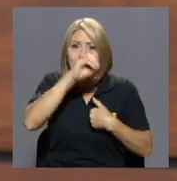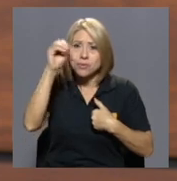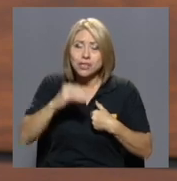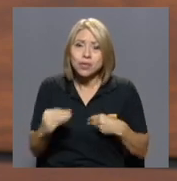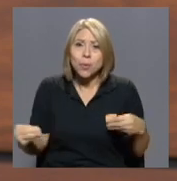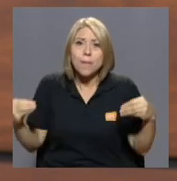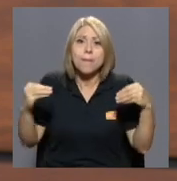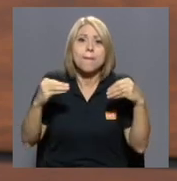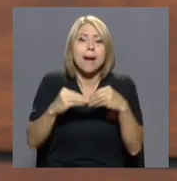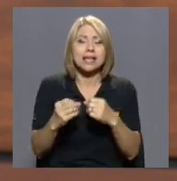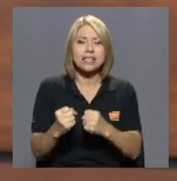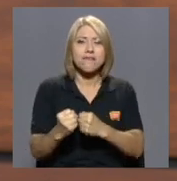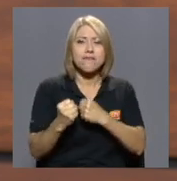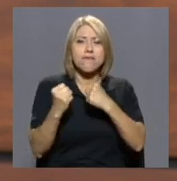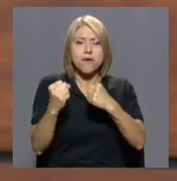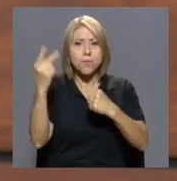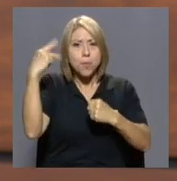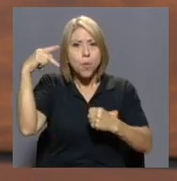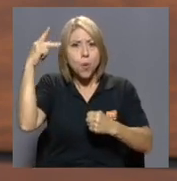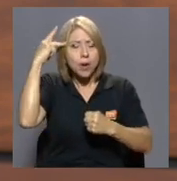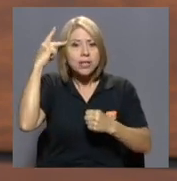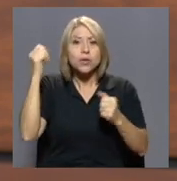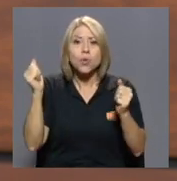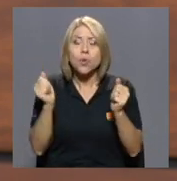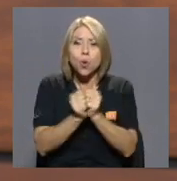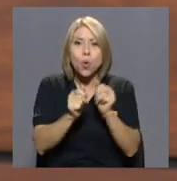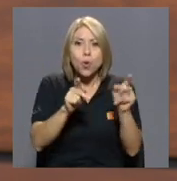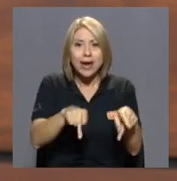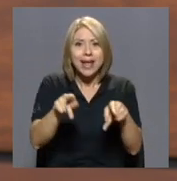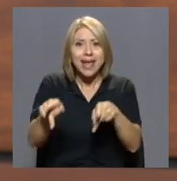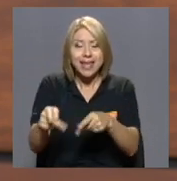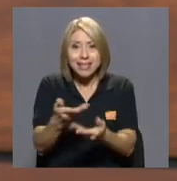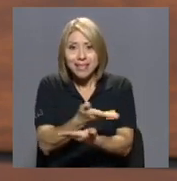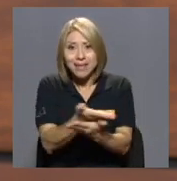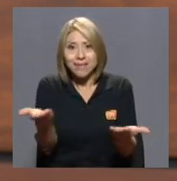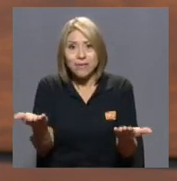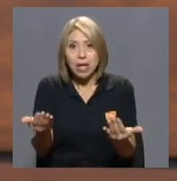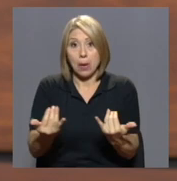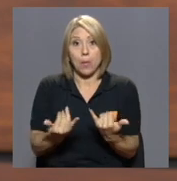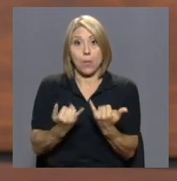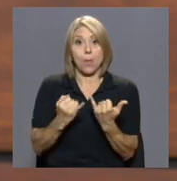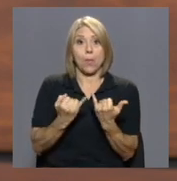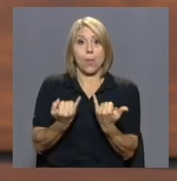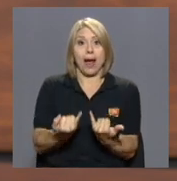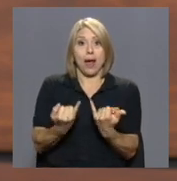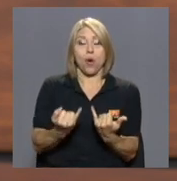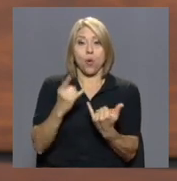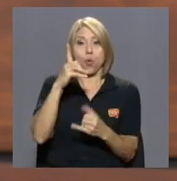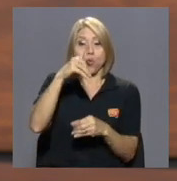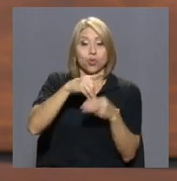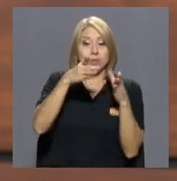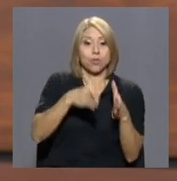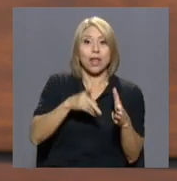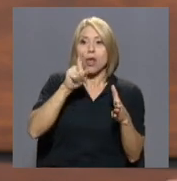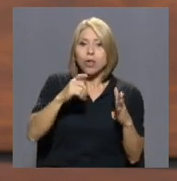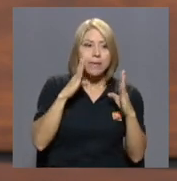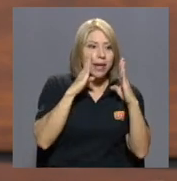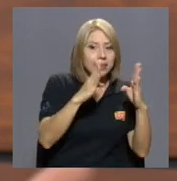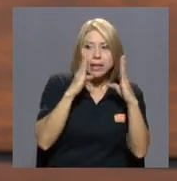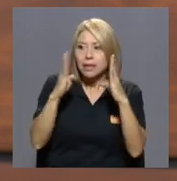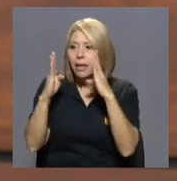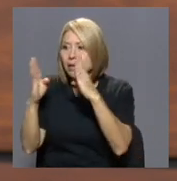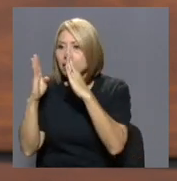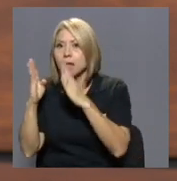músculo político de gente? Hoy un diputado tiene que atender en promedio 6 comisiones. Uh-huh. No